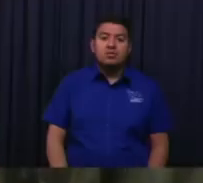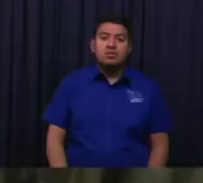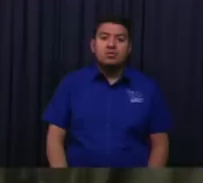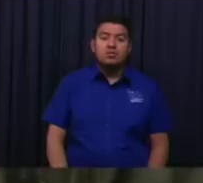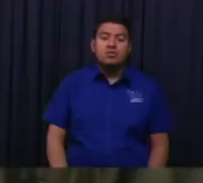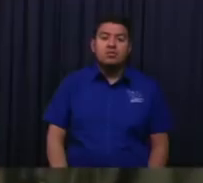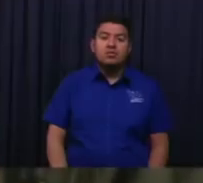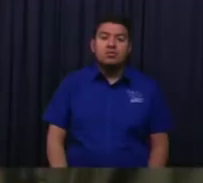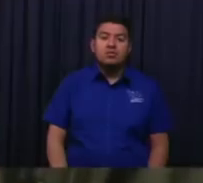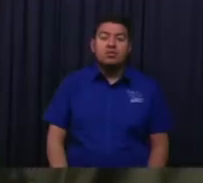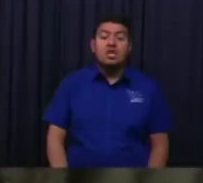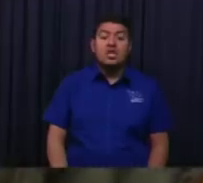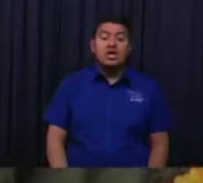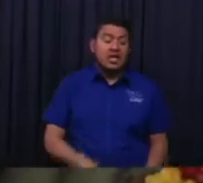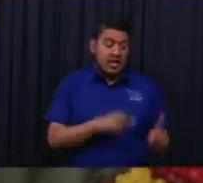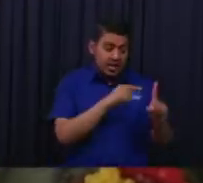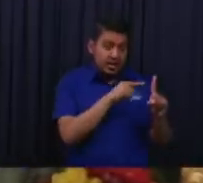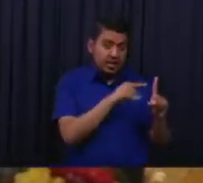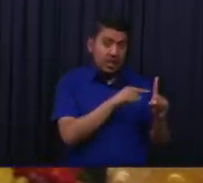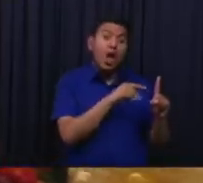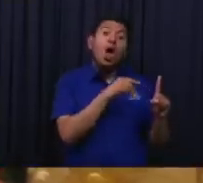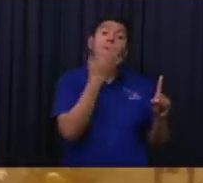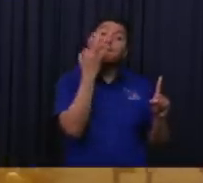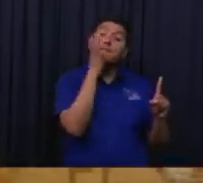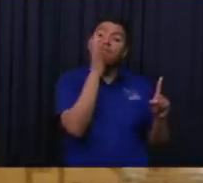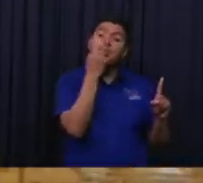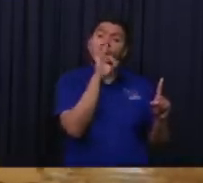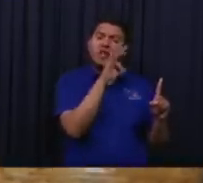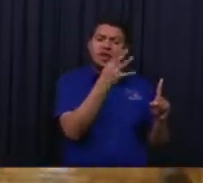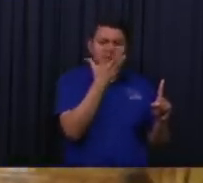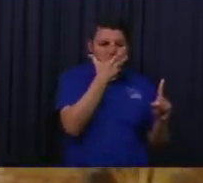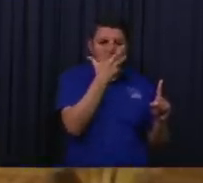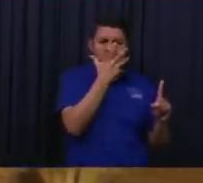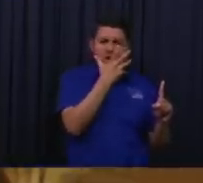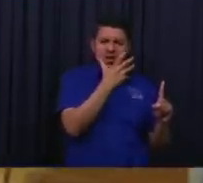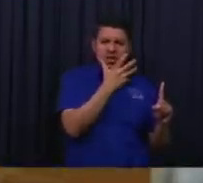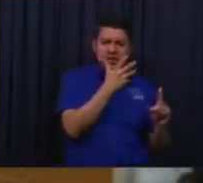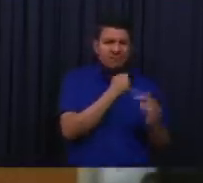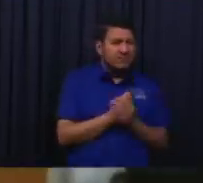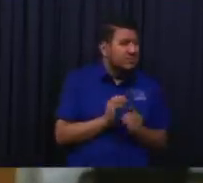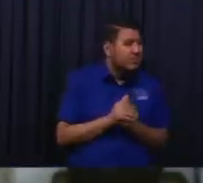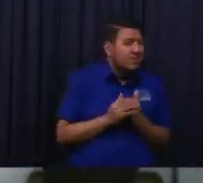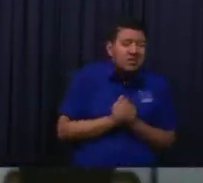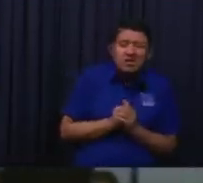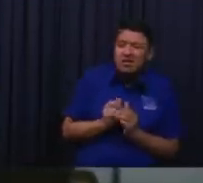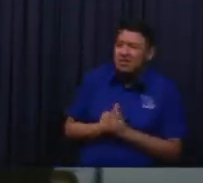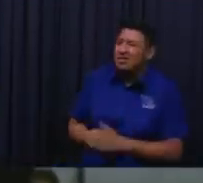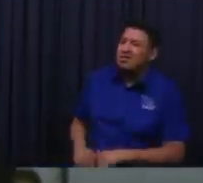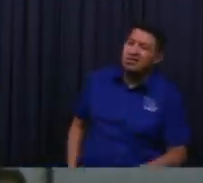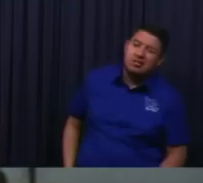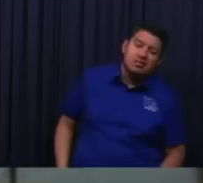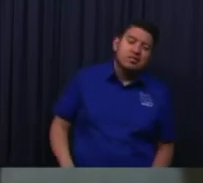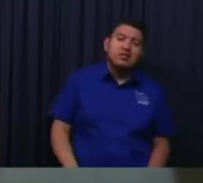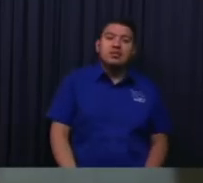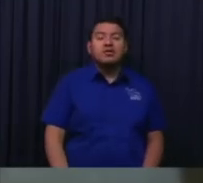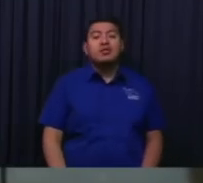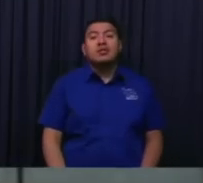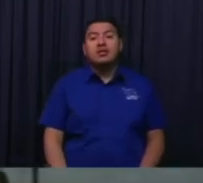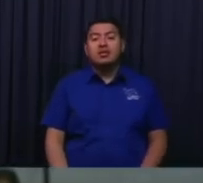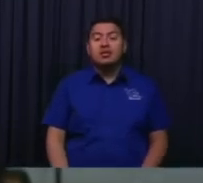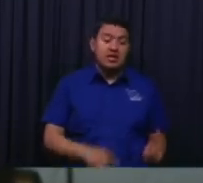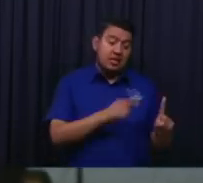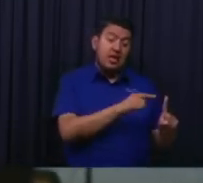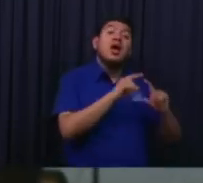contenta, ella está asoleada todo el día, ha estado bajo el sol, está desesperada y está